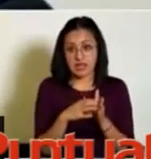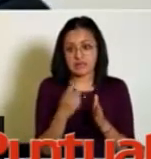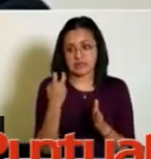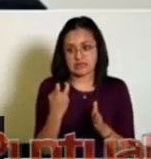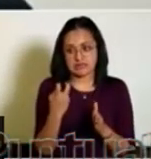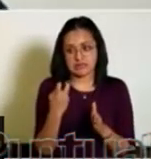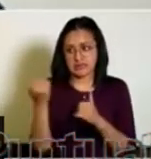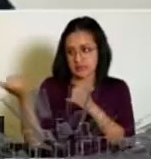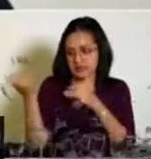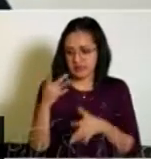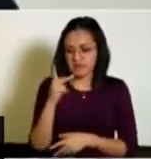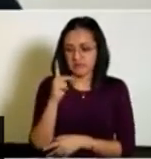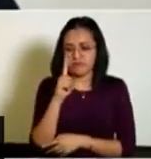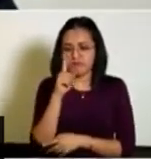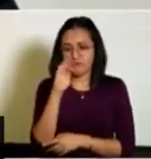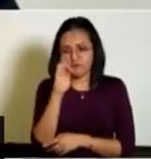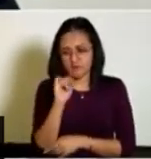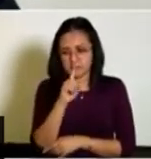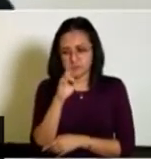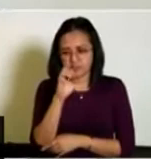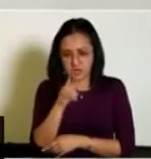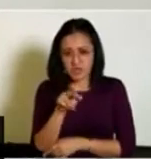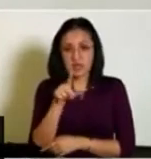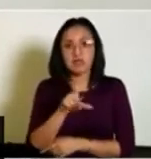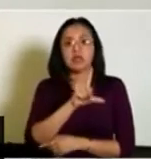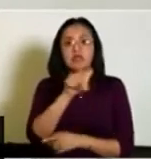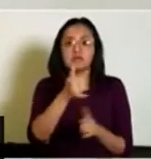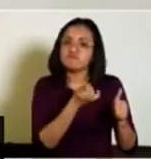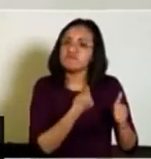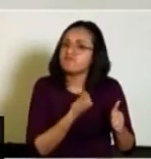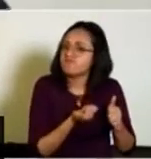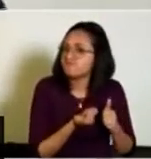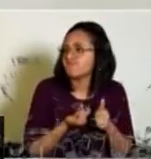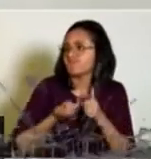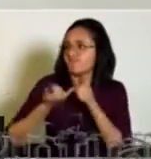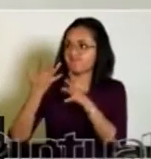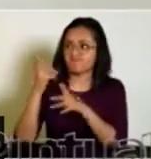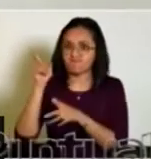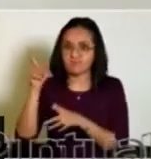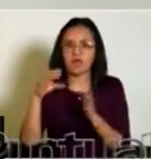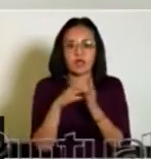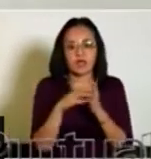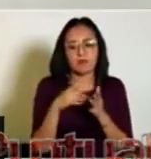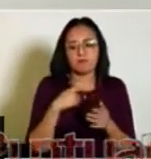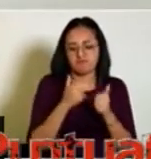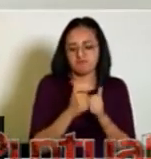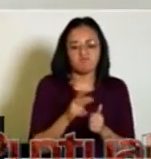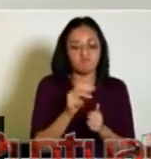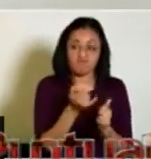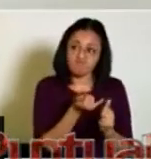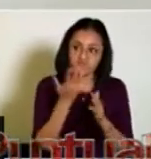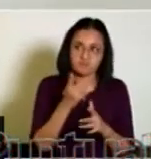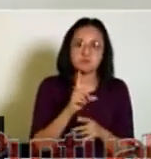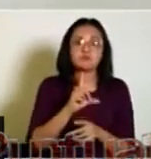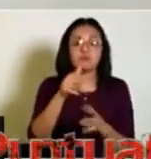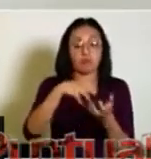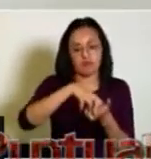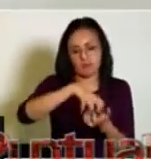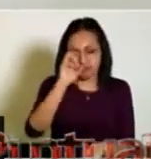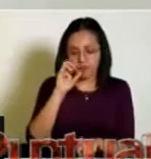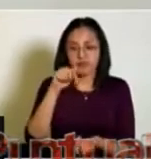sofisticada que manda Pfizer, esta caja la tenemos que regresar. Y una vez abierta